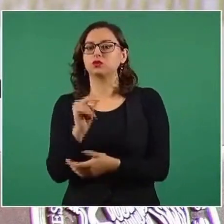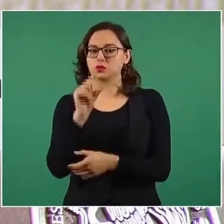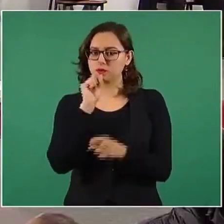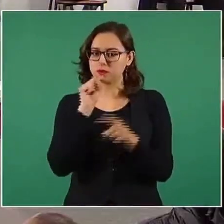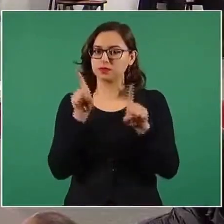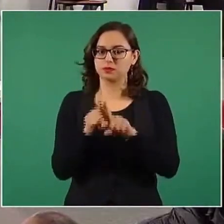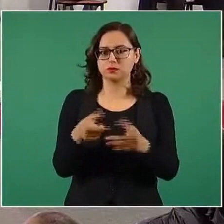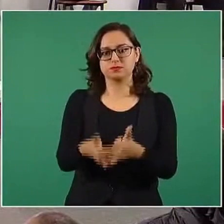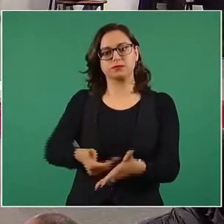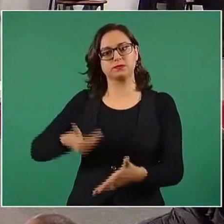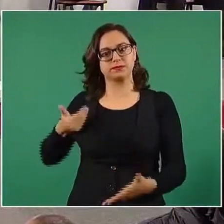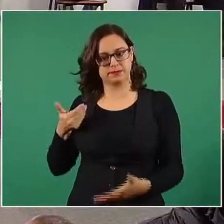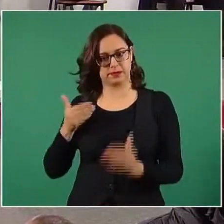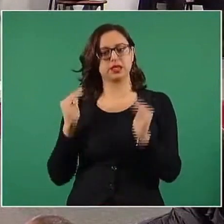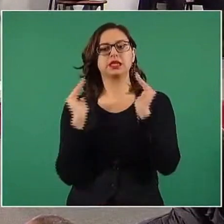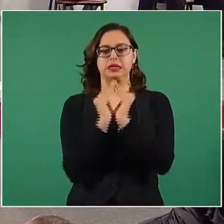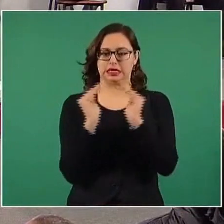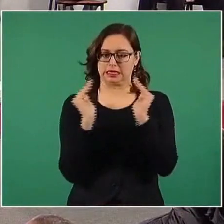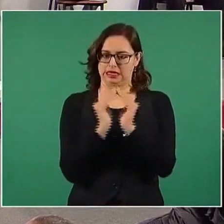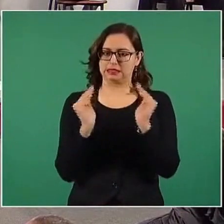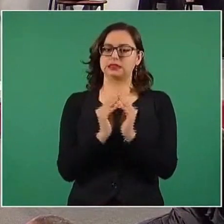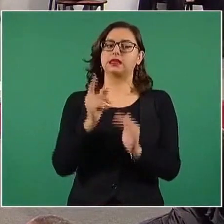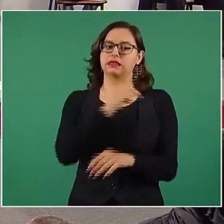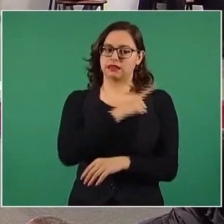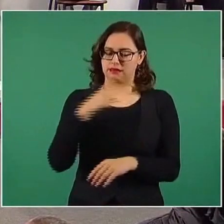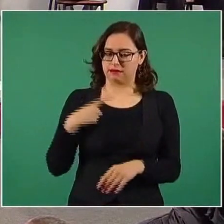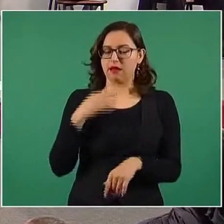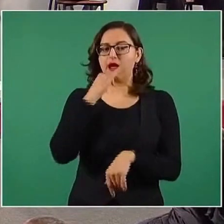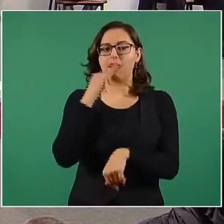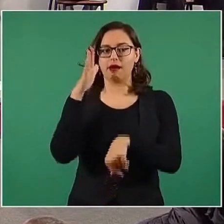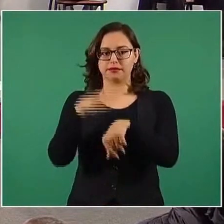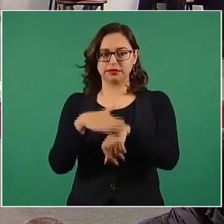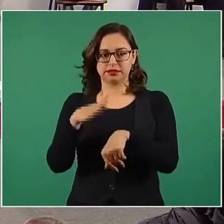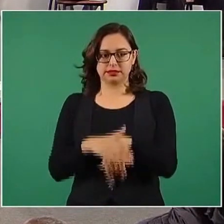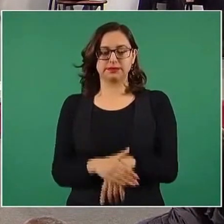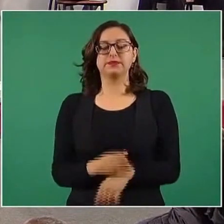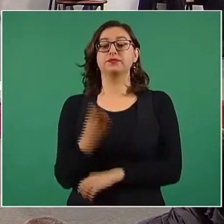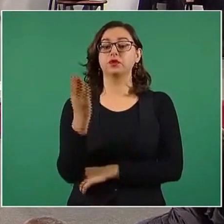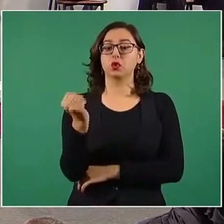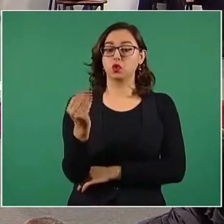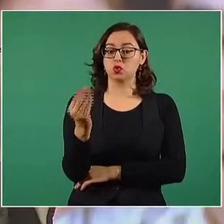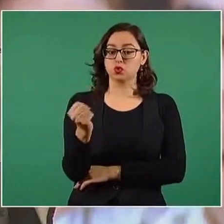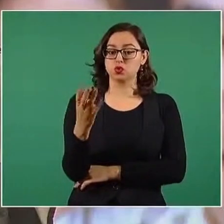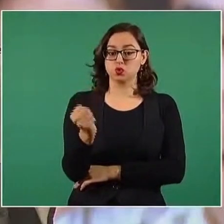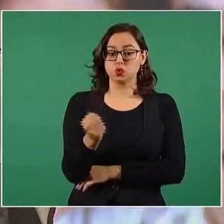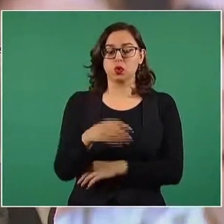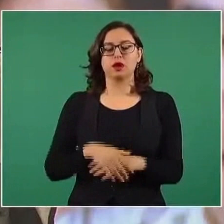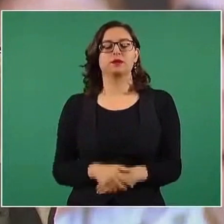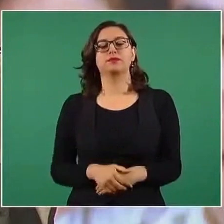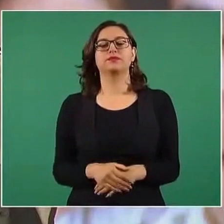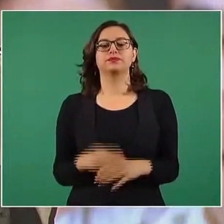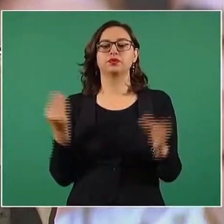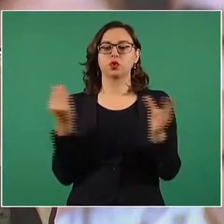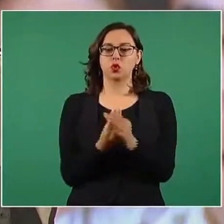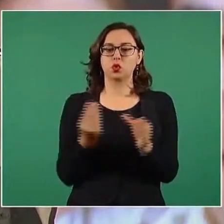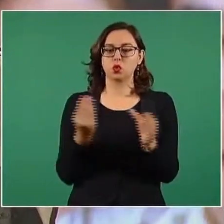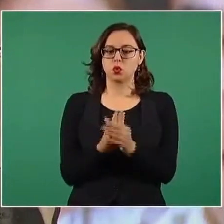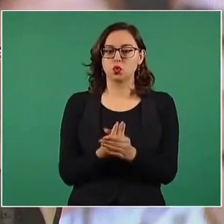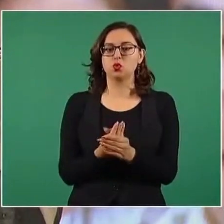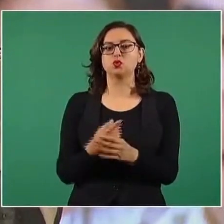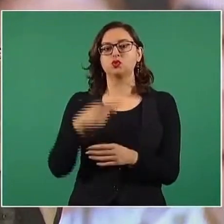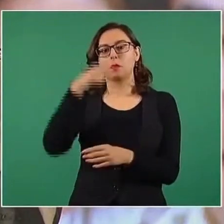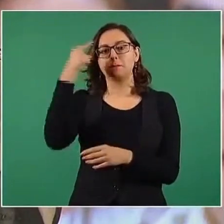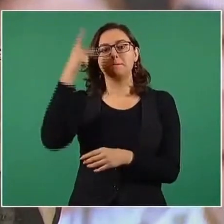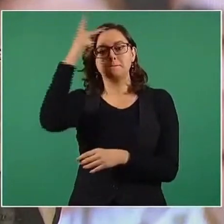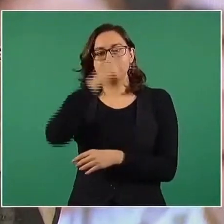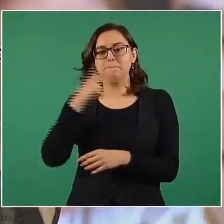precavida desde lo que estamos en nuestro hogar. Nueve, que es el que ahorita incorporamos, inscribirse a los cursos de apoyo socioemocional en